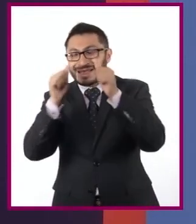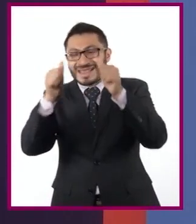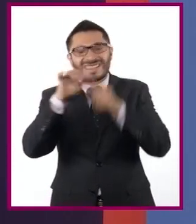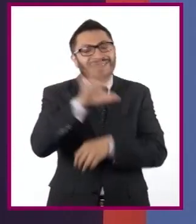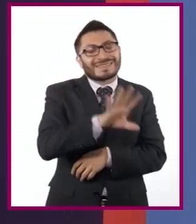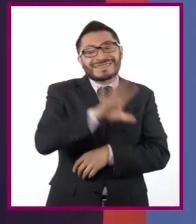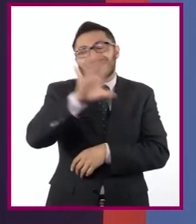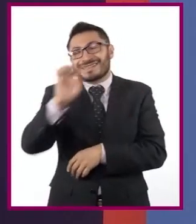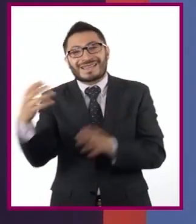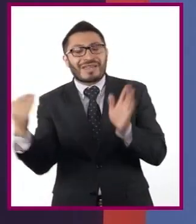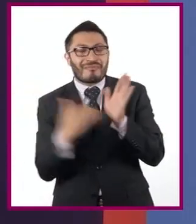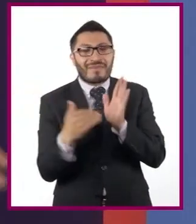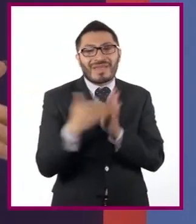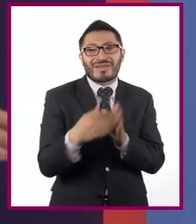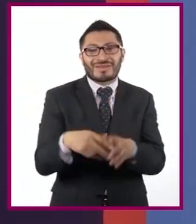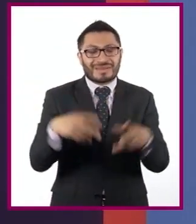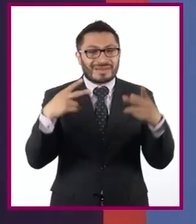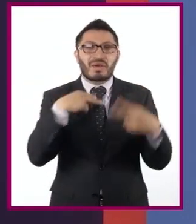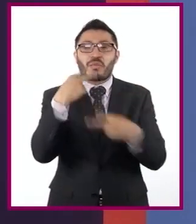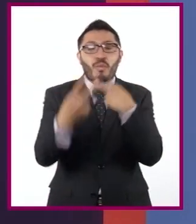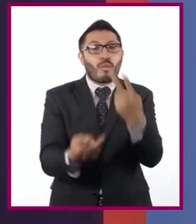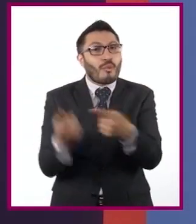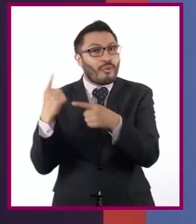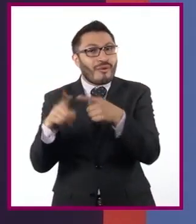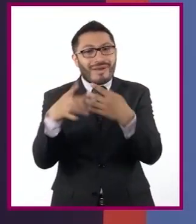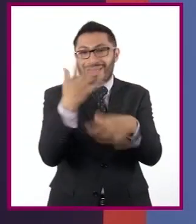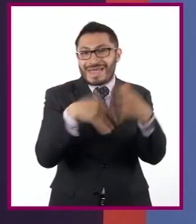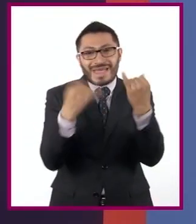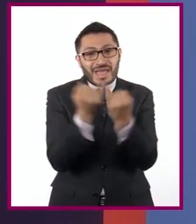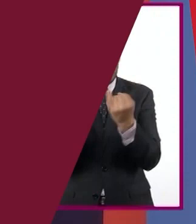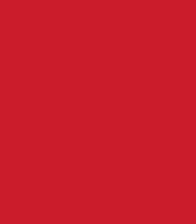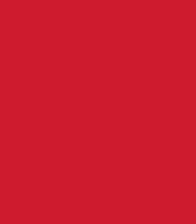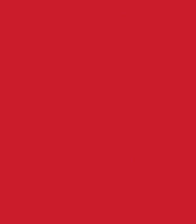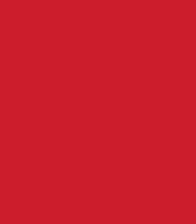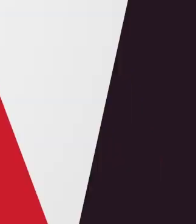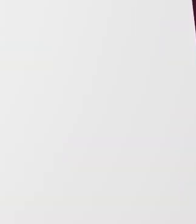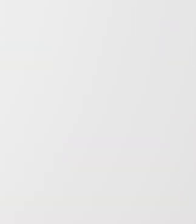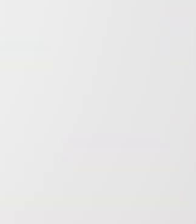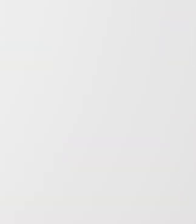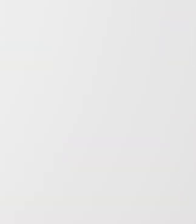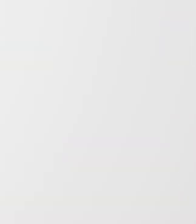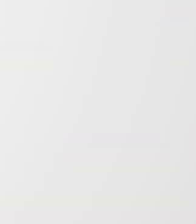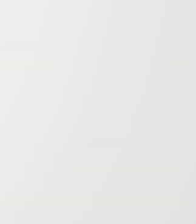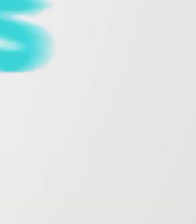500 millones de voces. Hemos aprendido juntos algo nuevo.